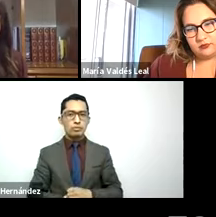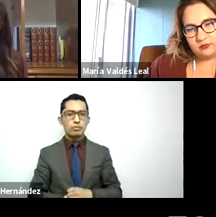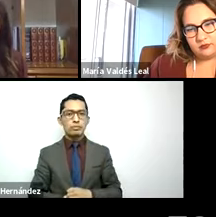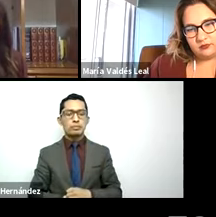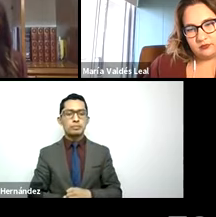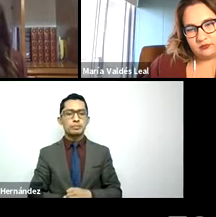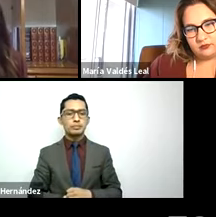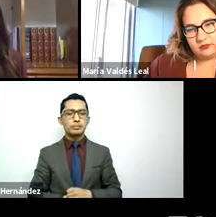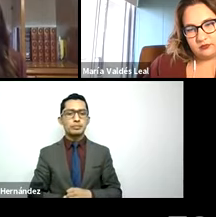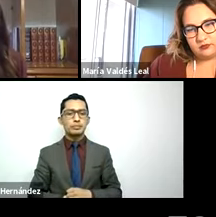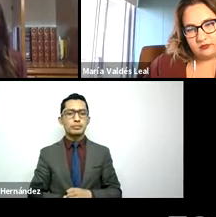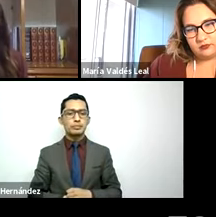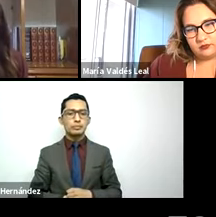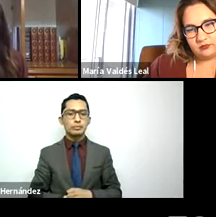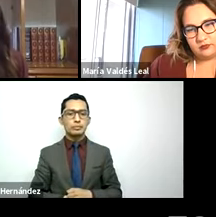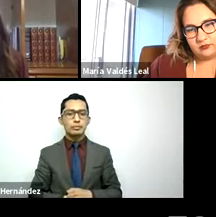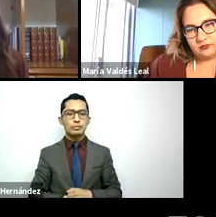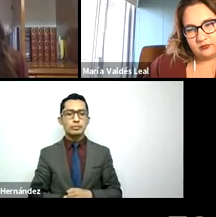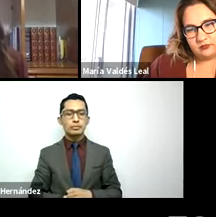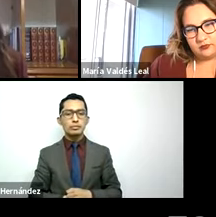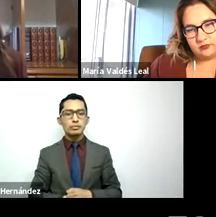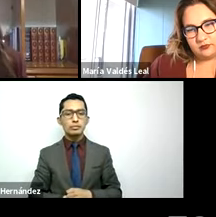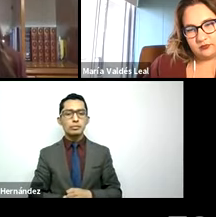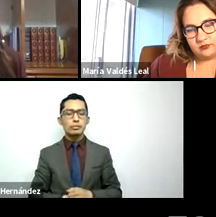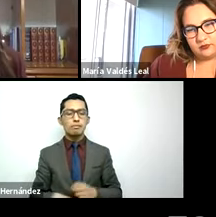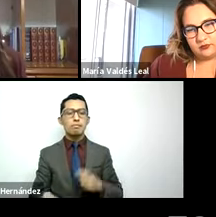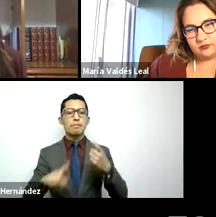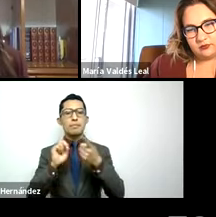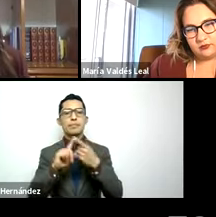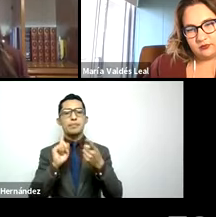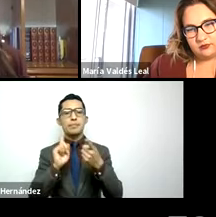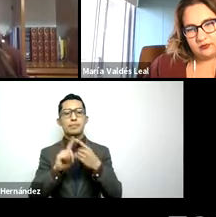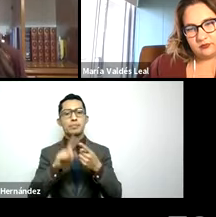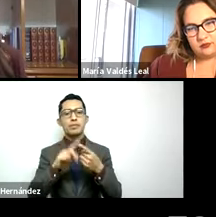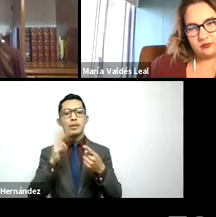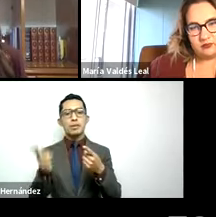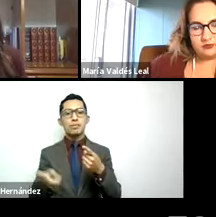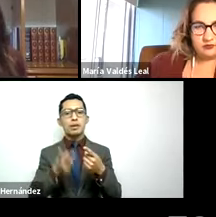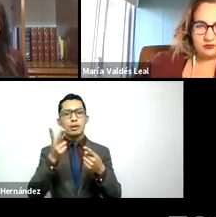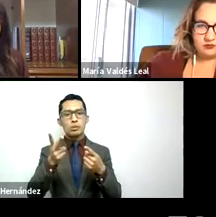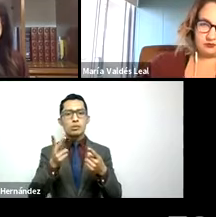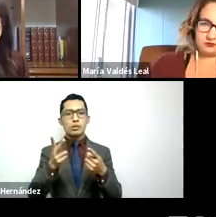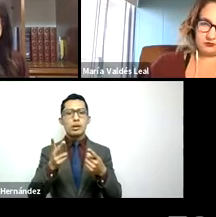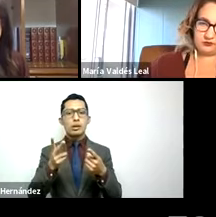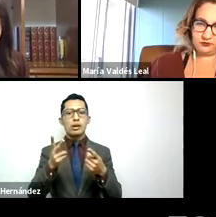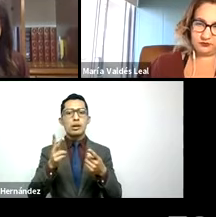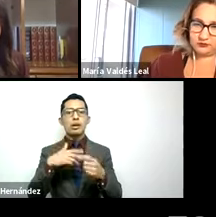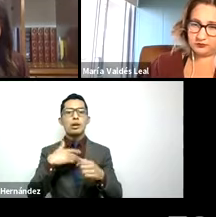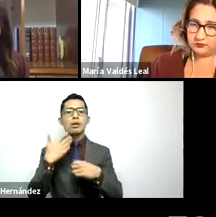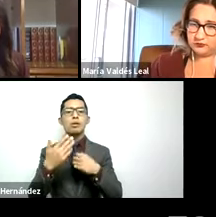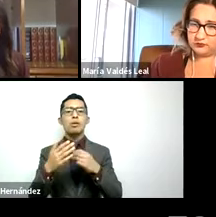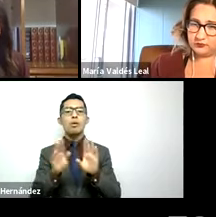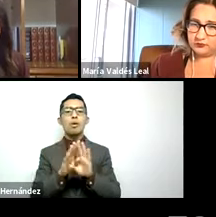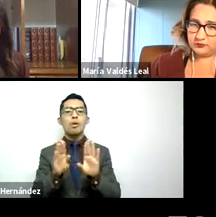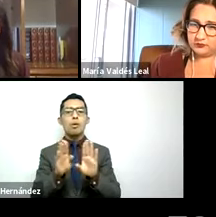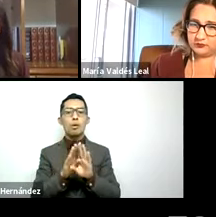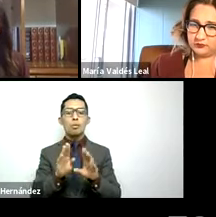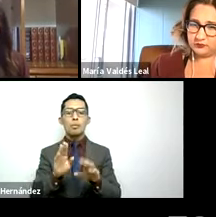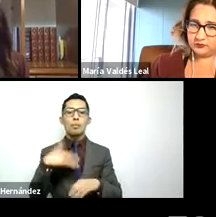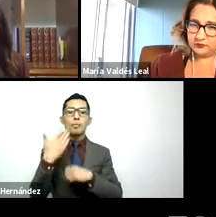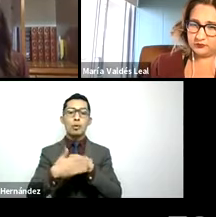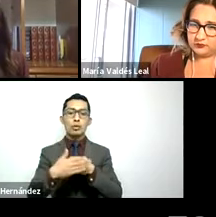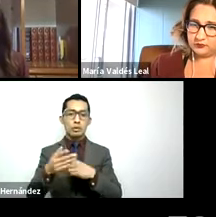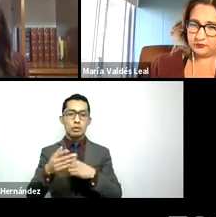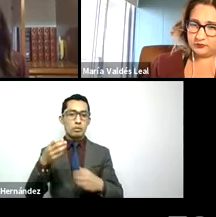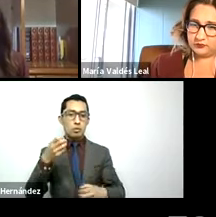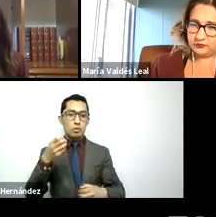Primero es sobre si consideran que basta con el nombramiento de más juezas para